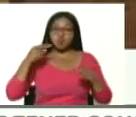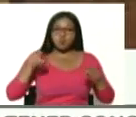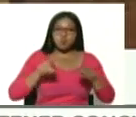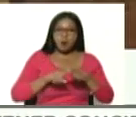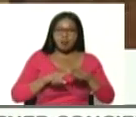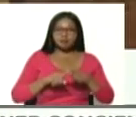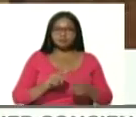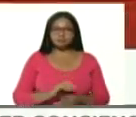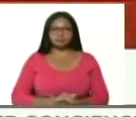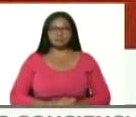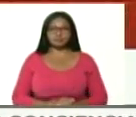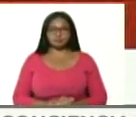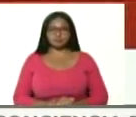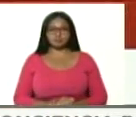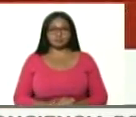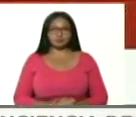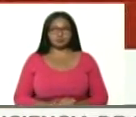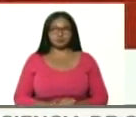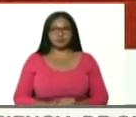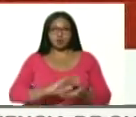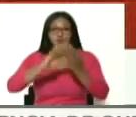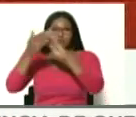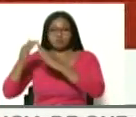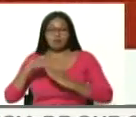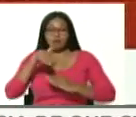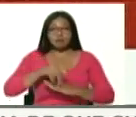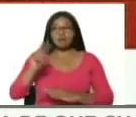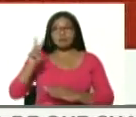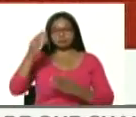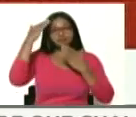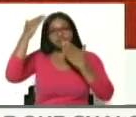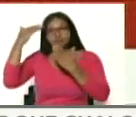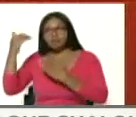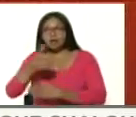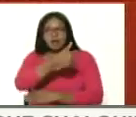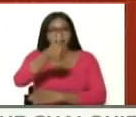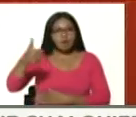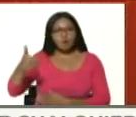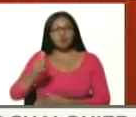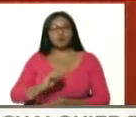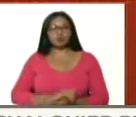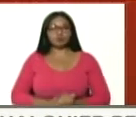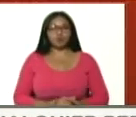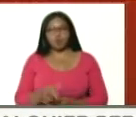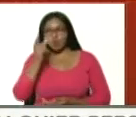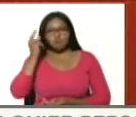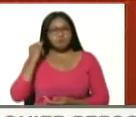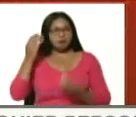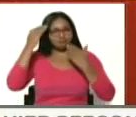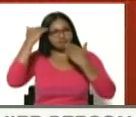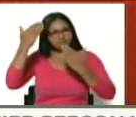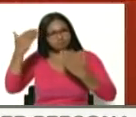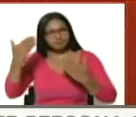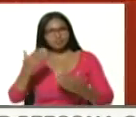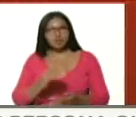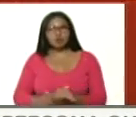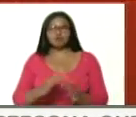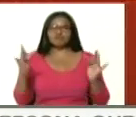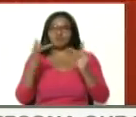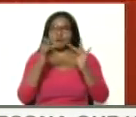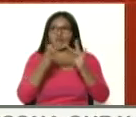de las comunas de Venezuela. Mi saludo a todas y a todos,